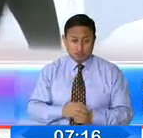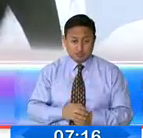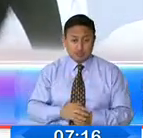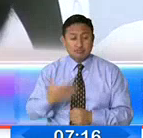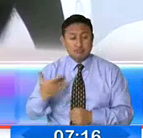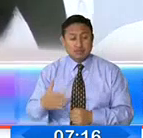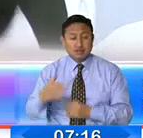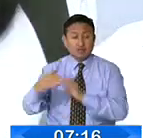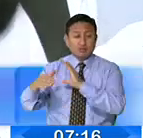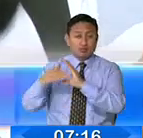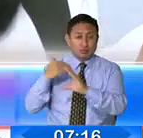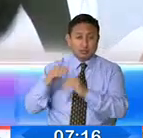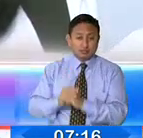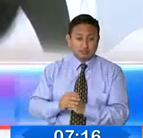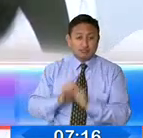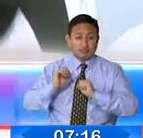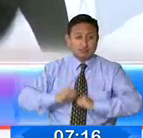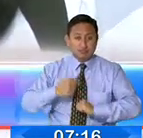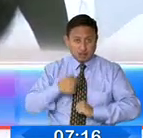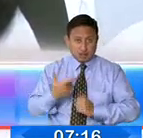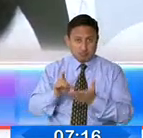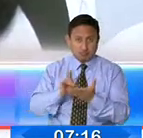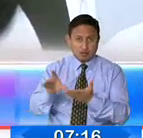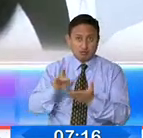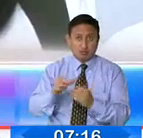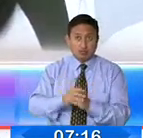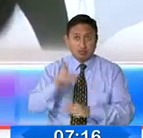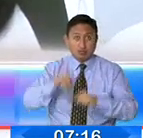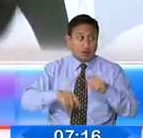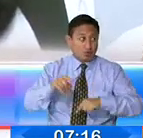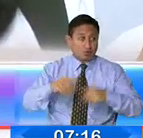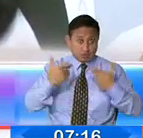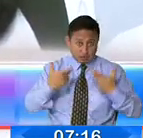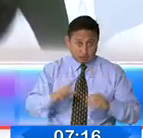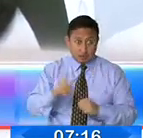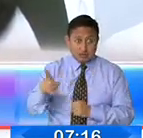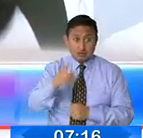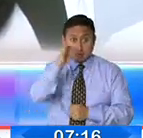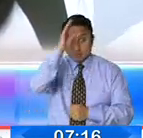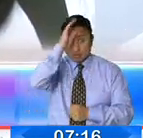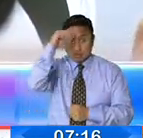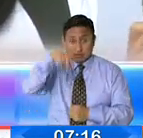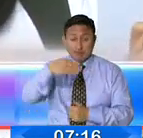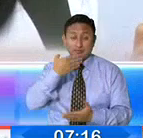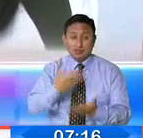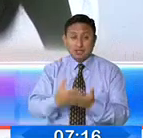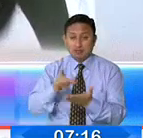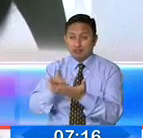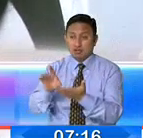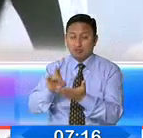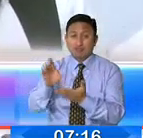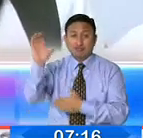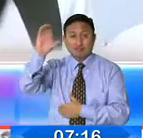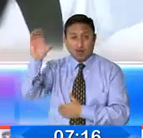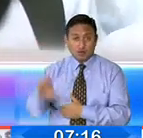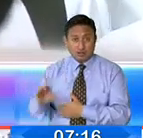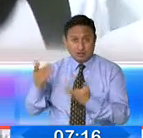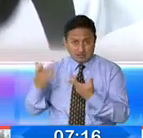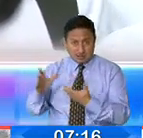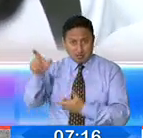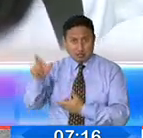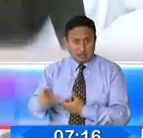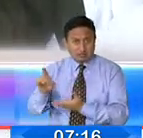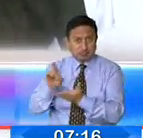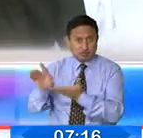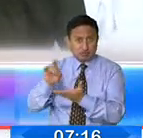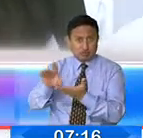un comunicado en el cual nos van a desvincular. A muchos ya les han desvinculado de sus hospitales. Sabemos que en la costa ya les han